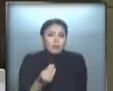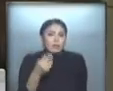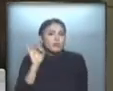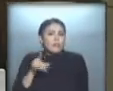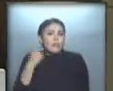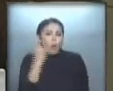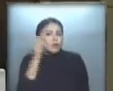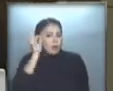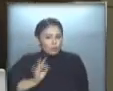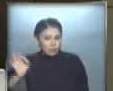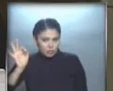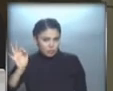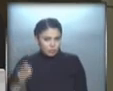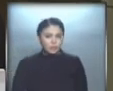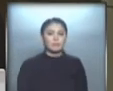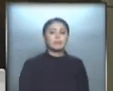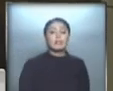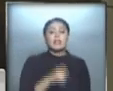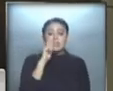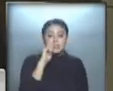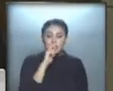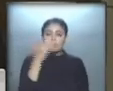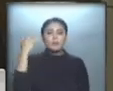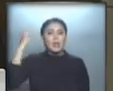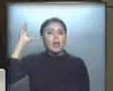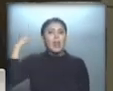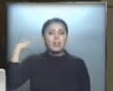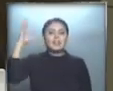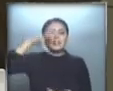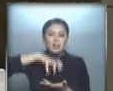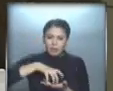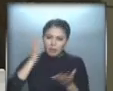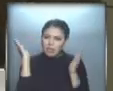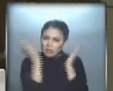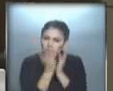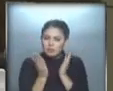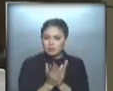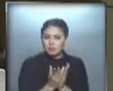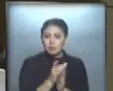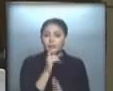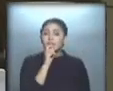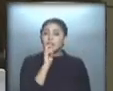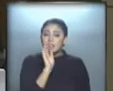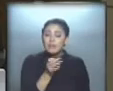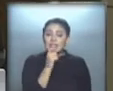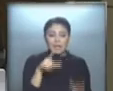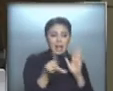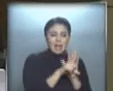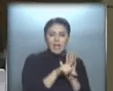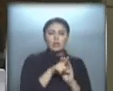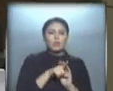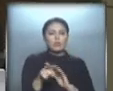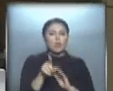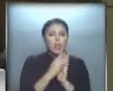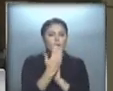propios elementos de la pericia, que era uno de los elementos que en la Cámara de Apelaciones se había usado para considerar que la ley era